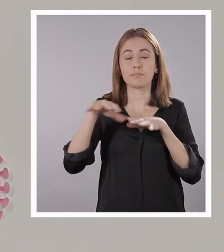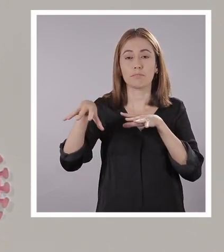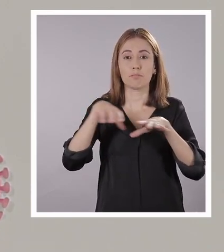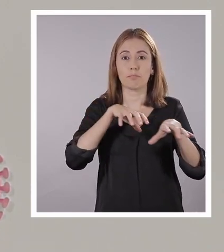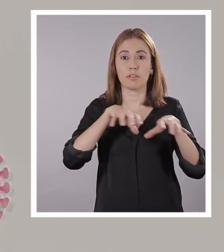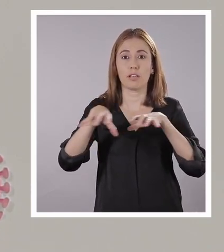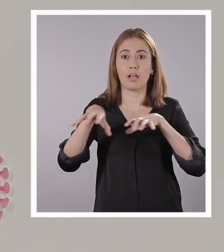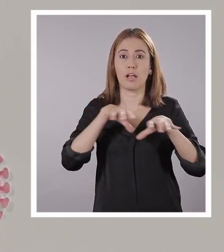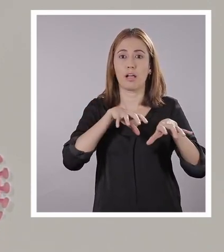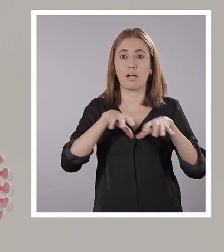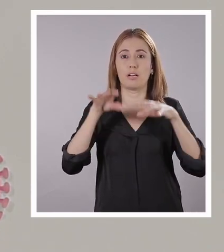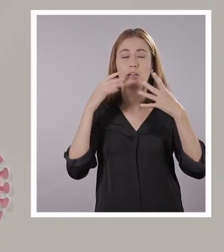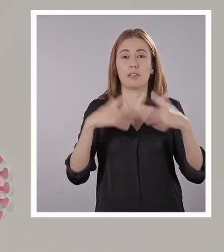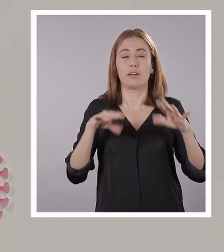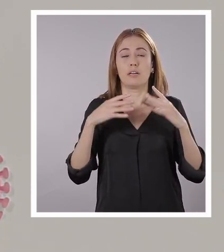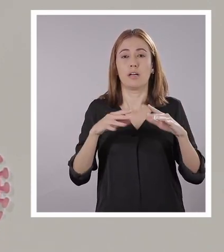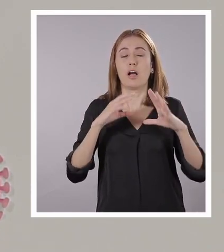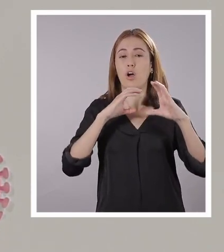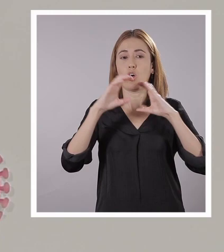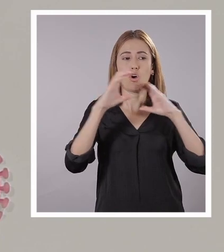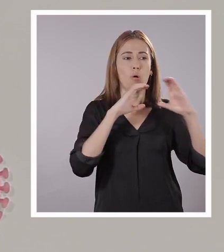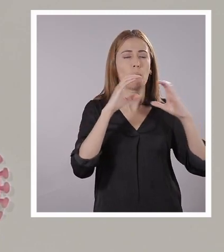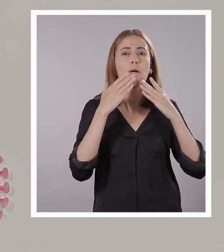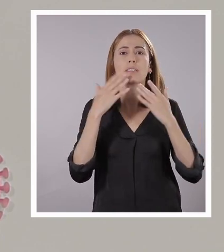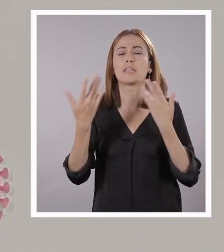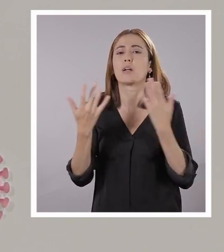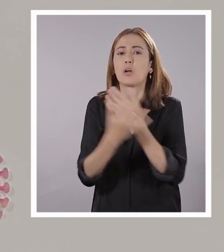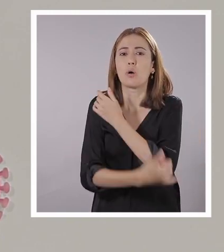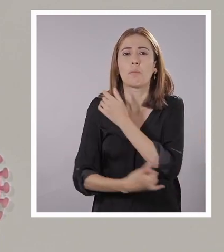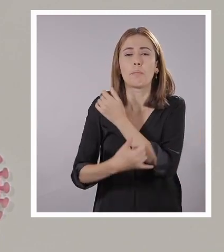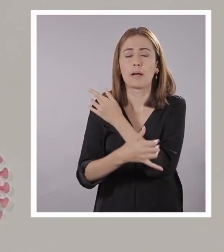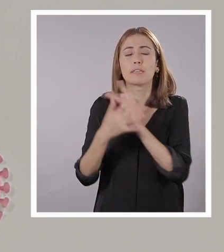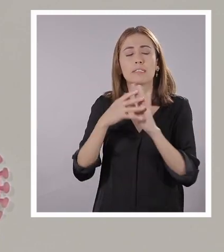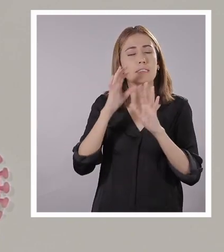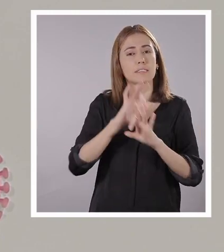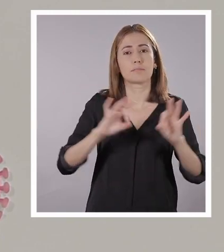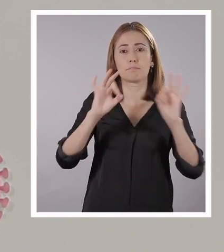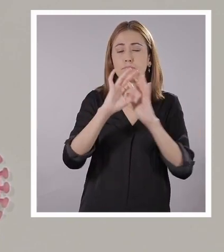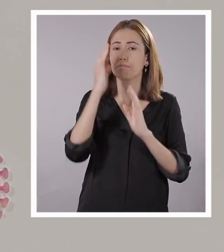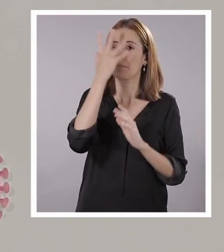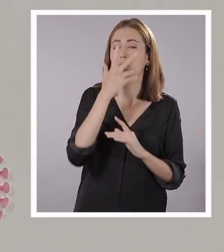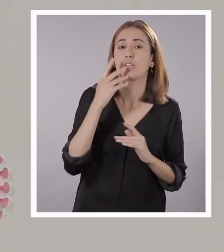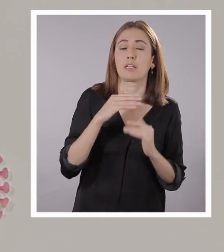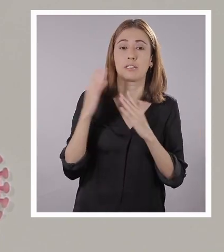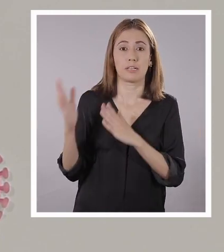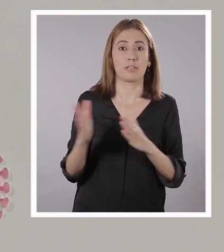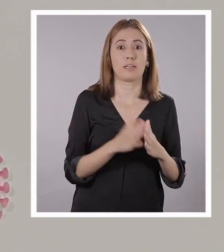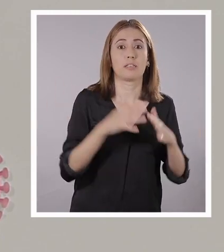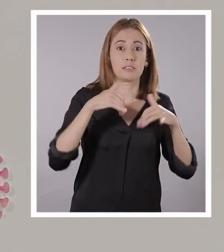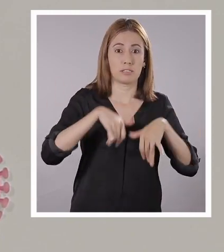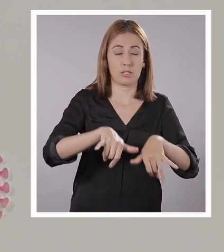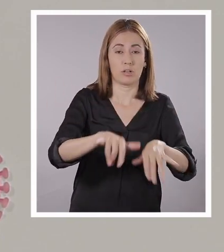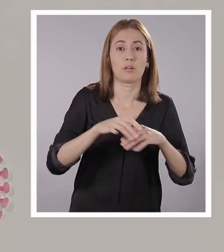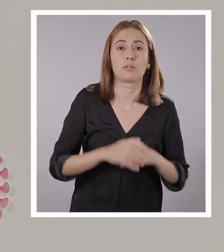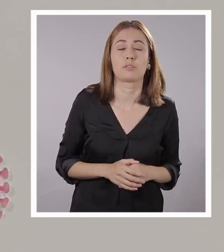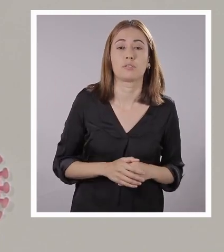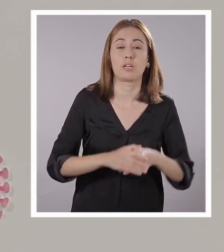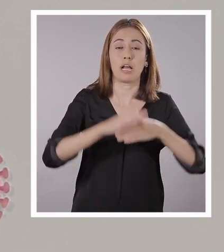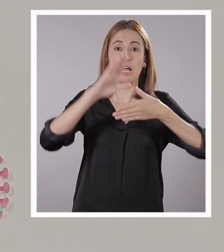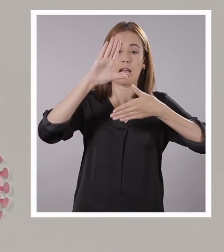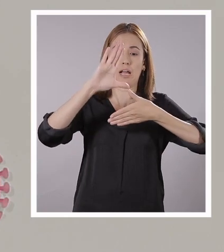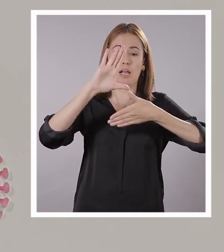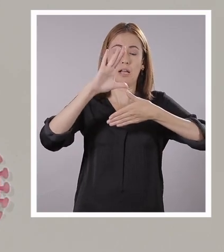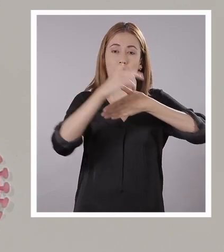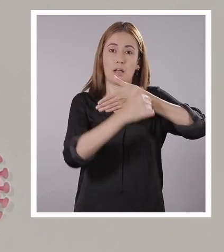en familia, profe, imagínese conversar, averiguar, conocer más cosas. Es increíble. Vamos con América del Sur. América del